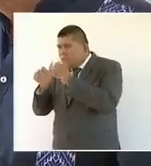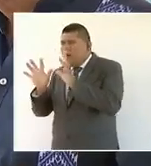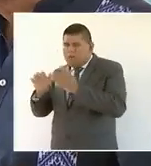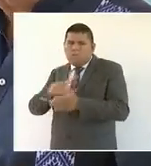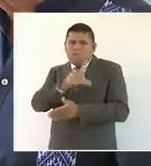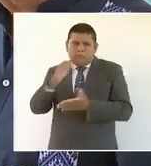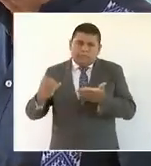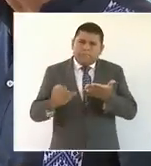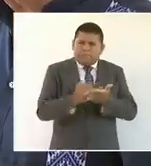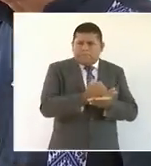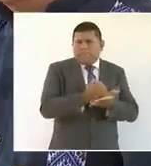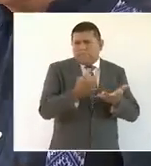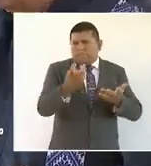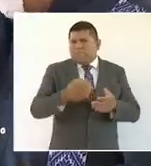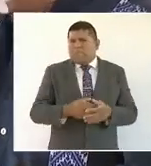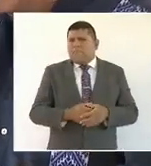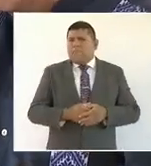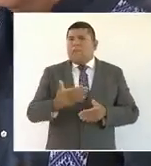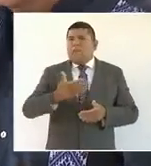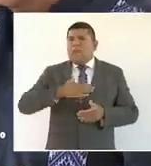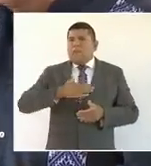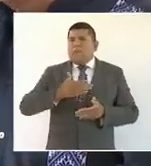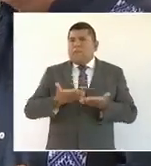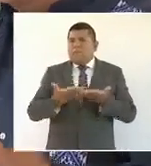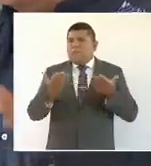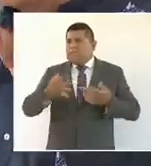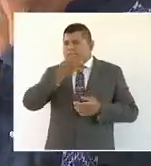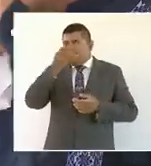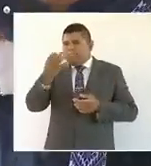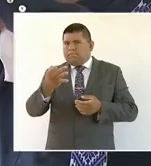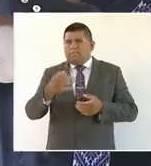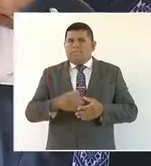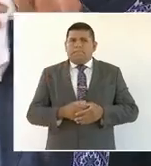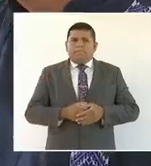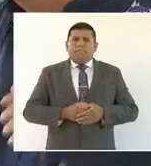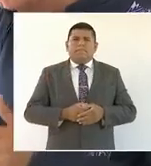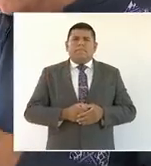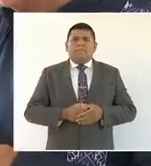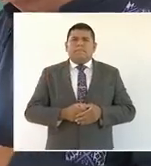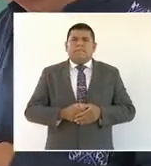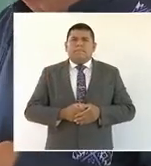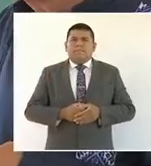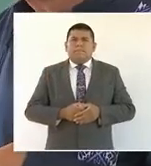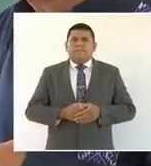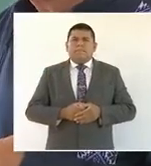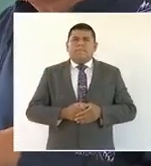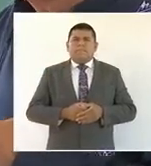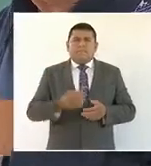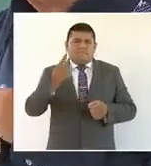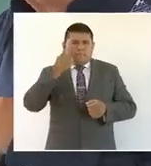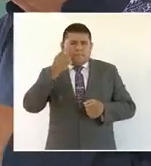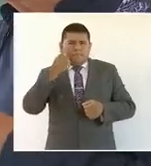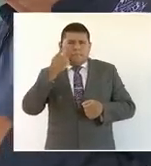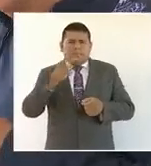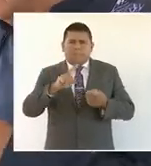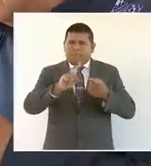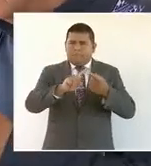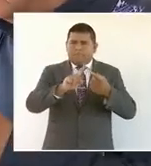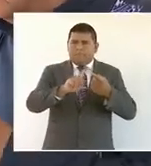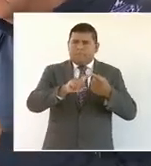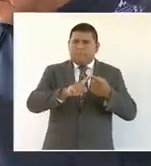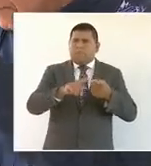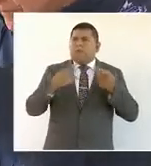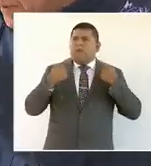pero yo les comento a ustedes, nada más en términos así muy generales, primero que les van a